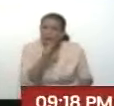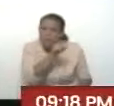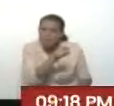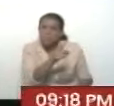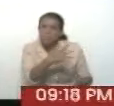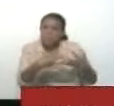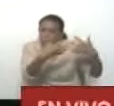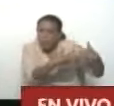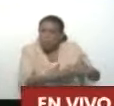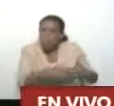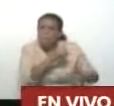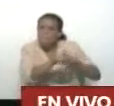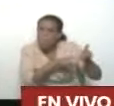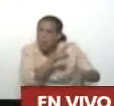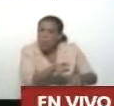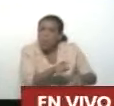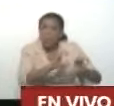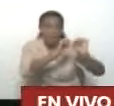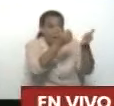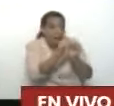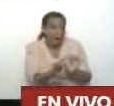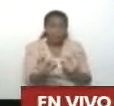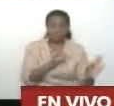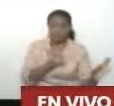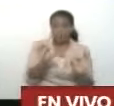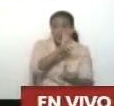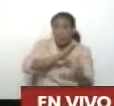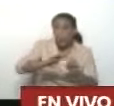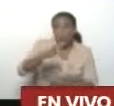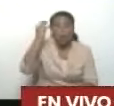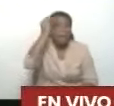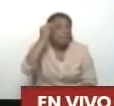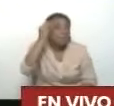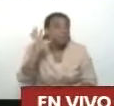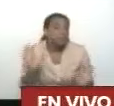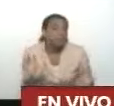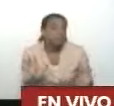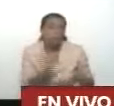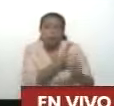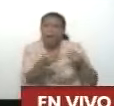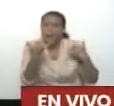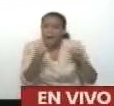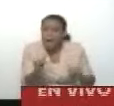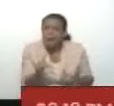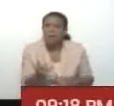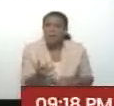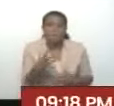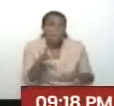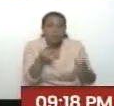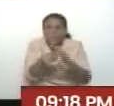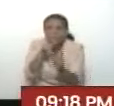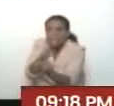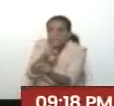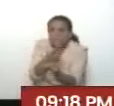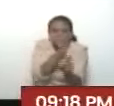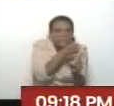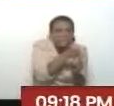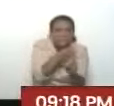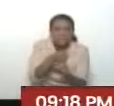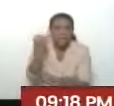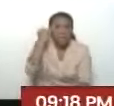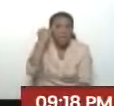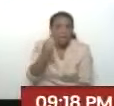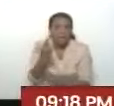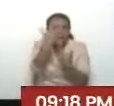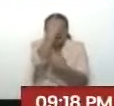libertad de expresión? La libertad de arte, la libertad de pensamiento, la libertad de cultura. ¿Por qué persiguen a Bolívar? ¿Por qué le